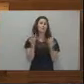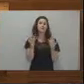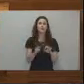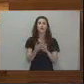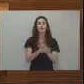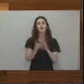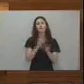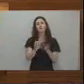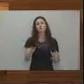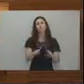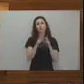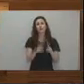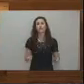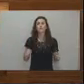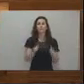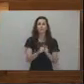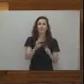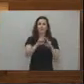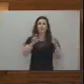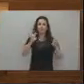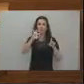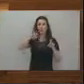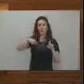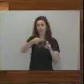servicios sociales, de la dependencia, del tercer sector, porque no es lo